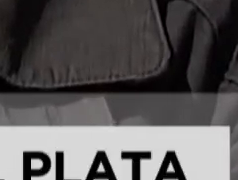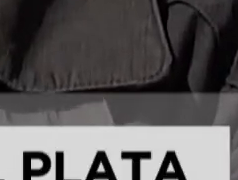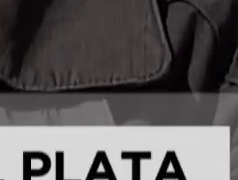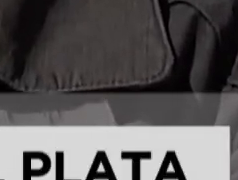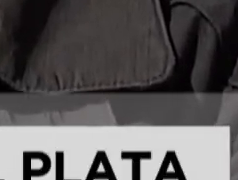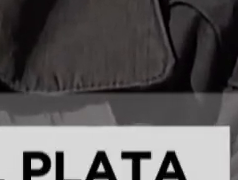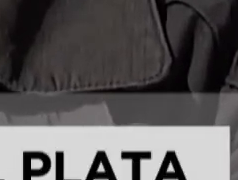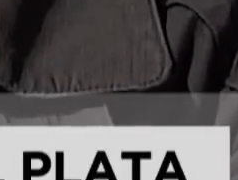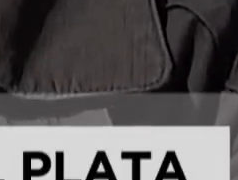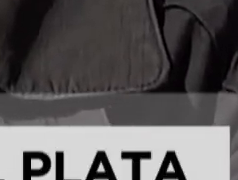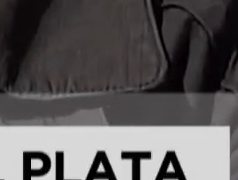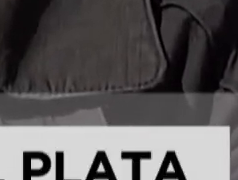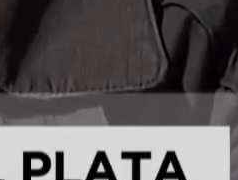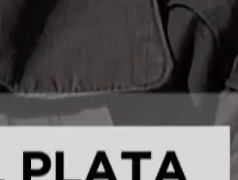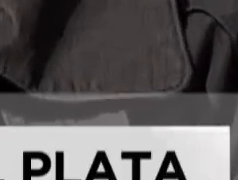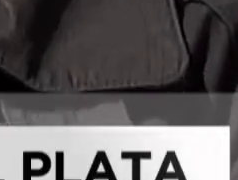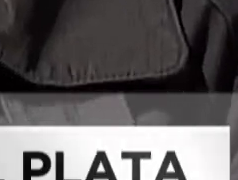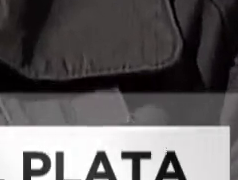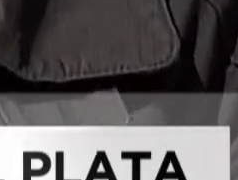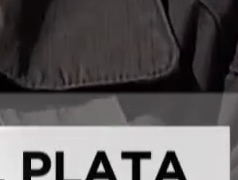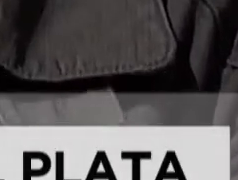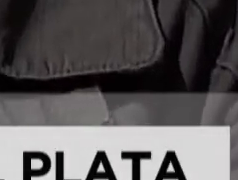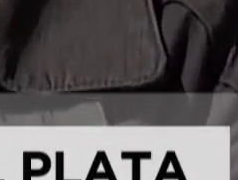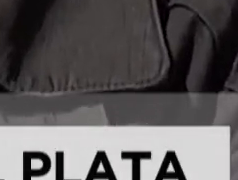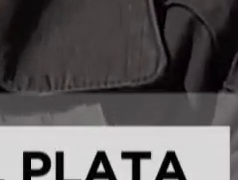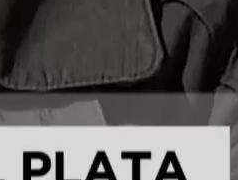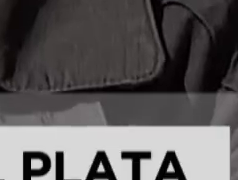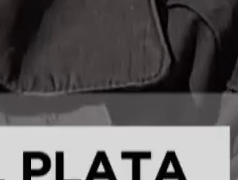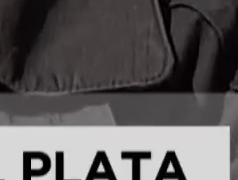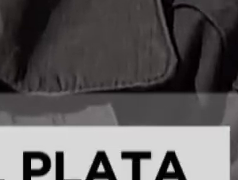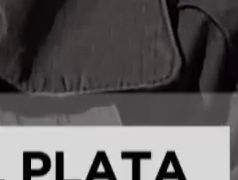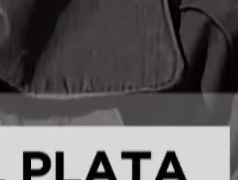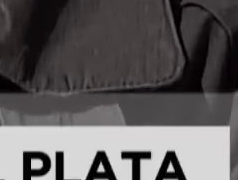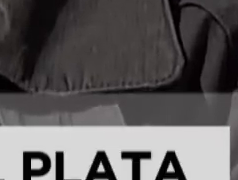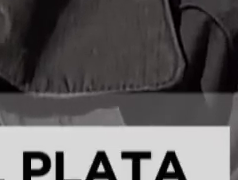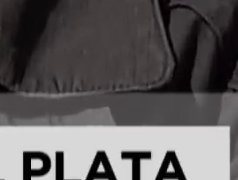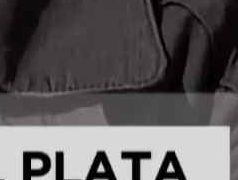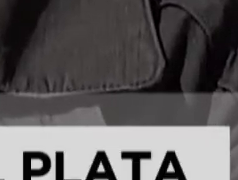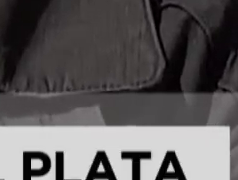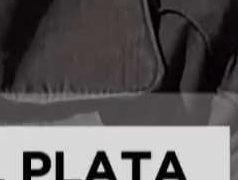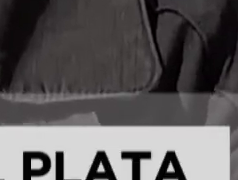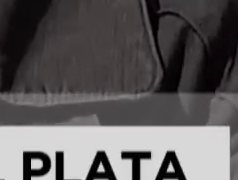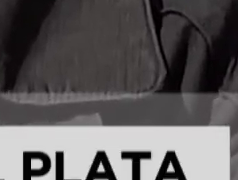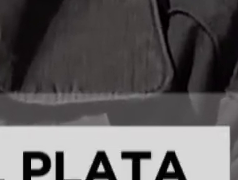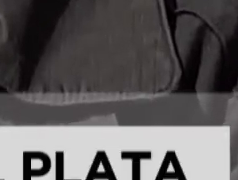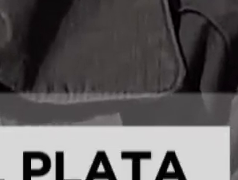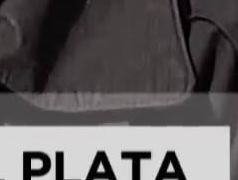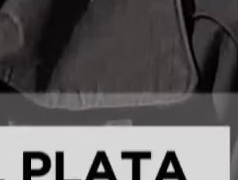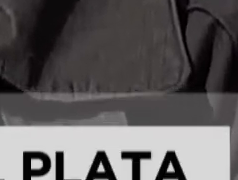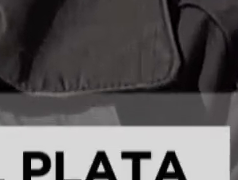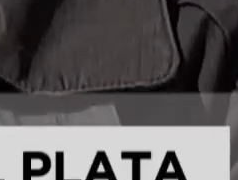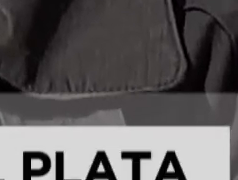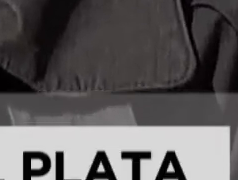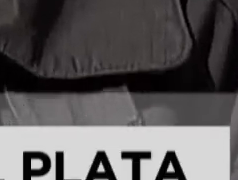está acusado en la causa contraofensiva montonera de 67 secuestros y a premios